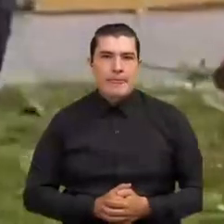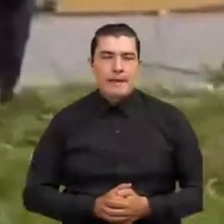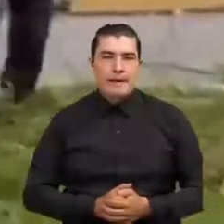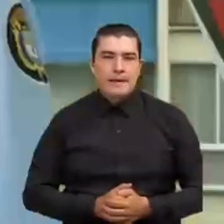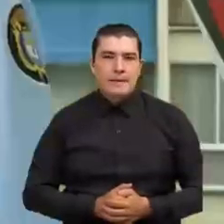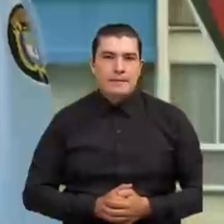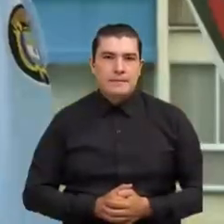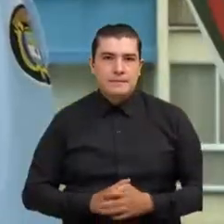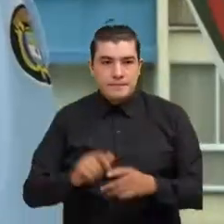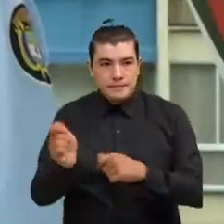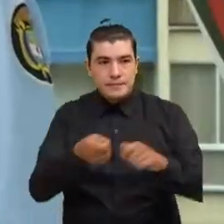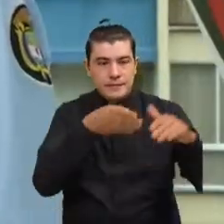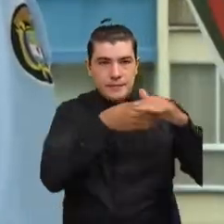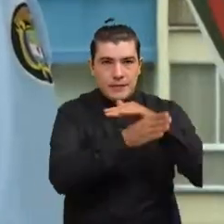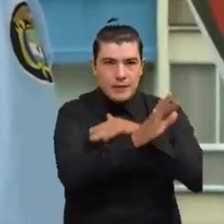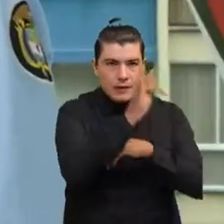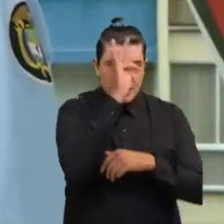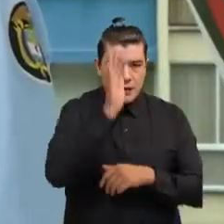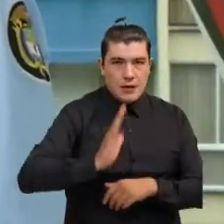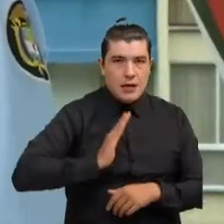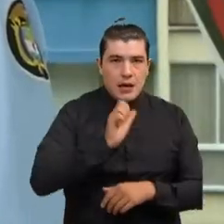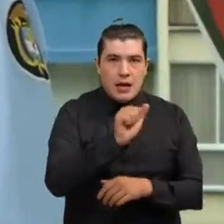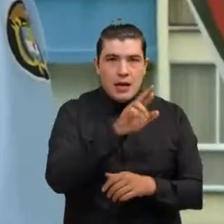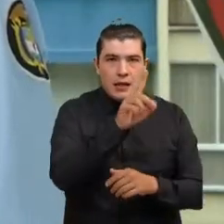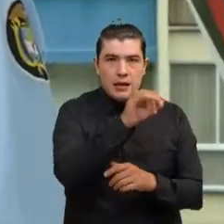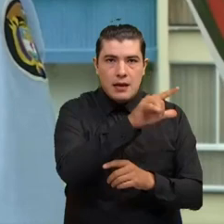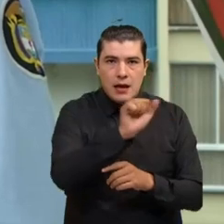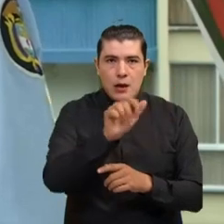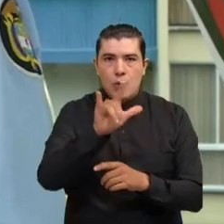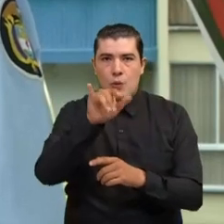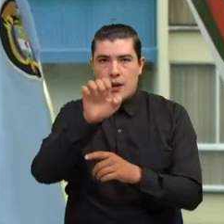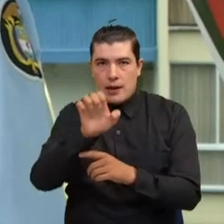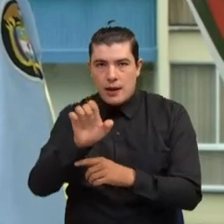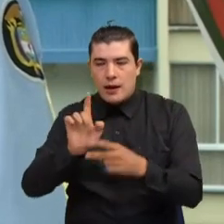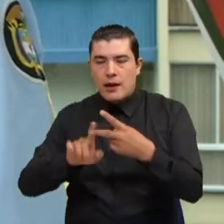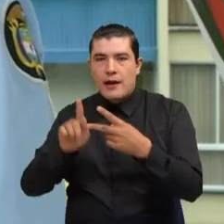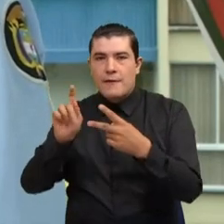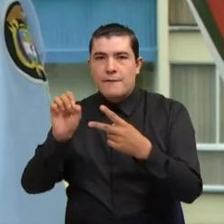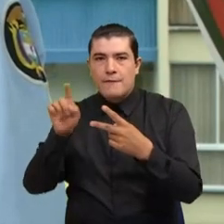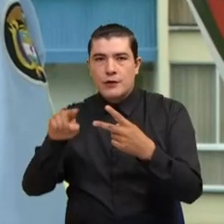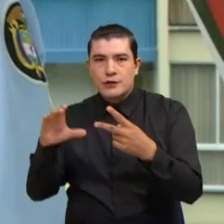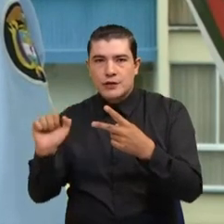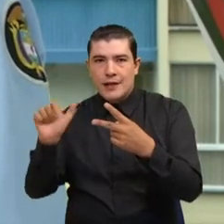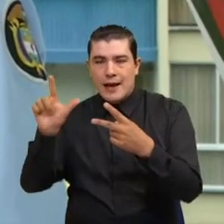a la clínica Ardila Lule. La Foscal, sí, la señora sí